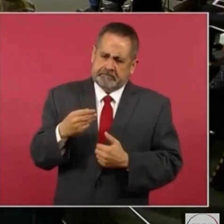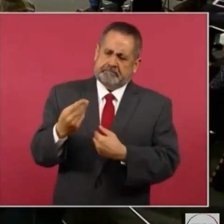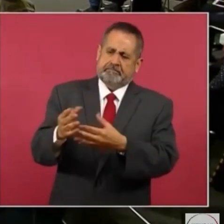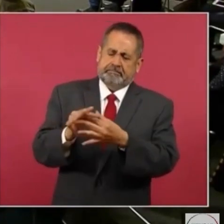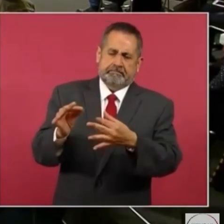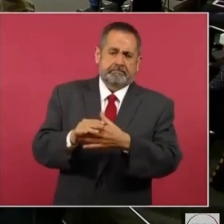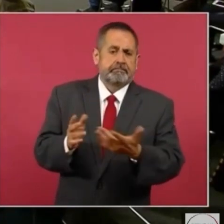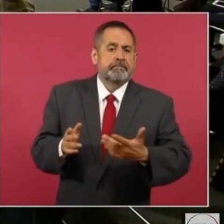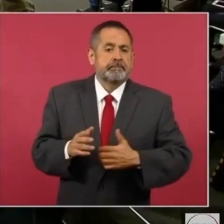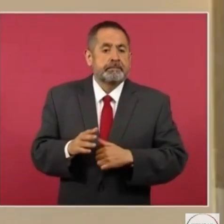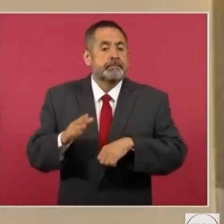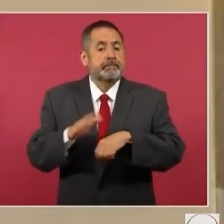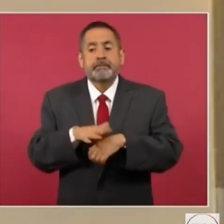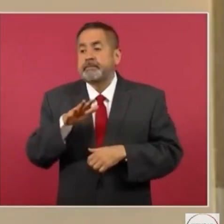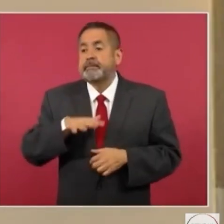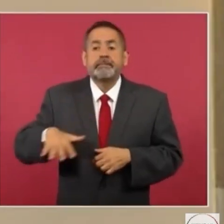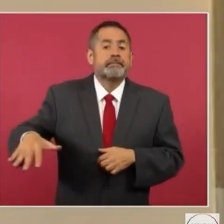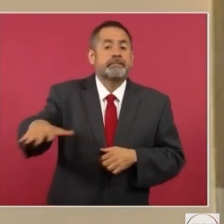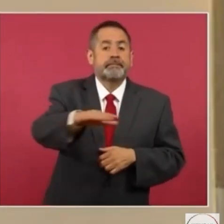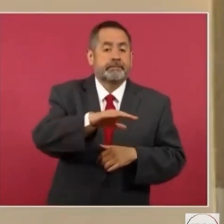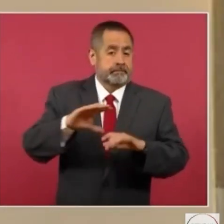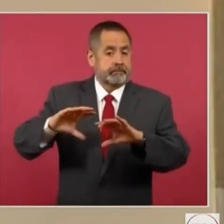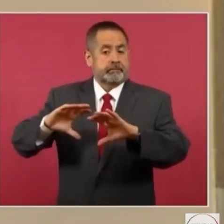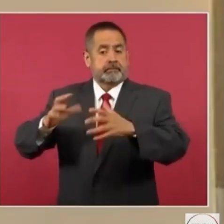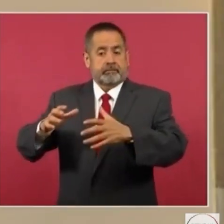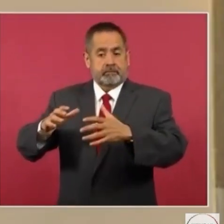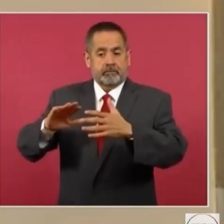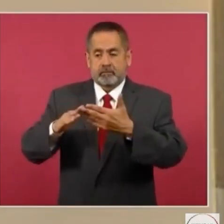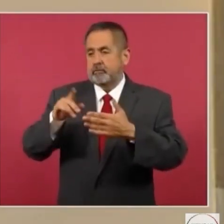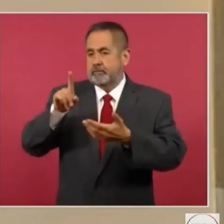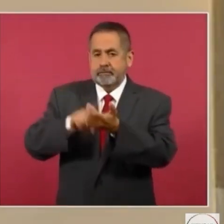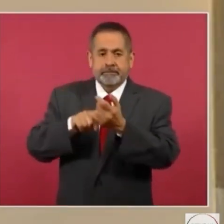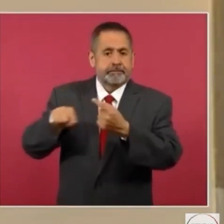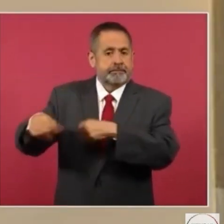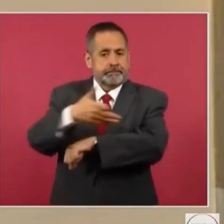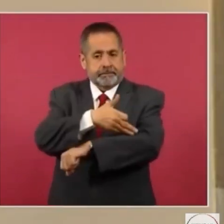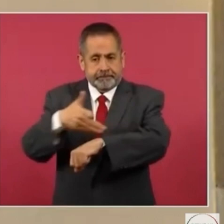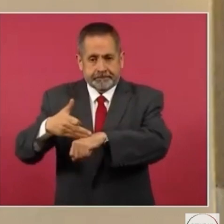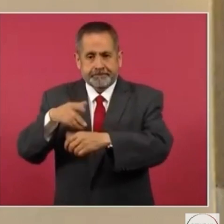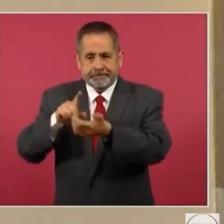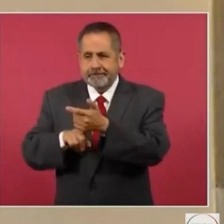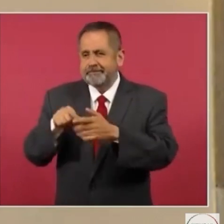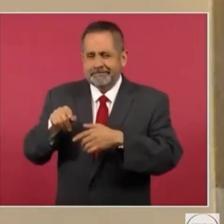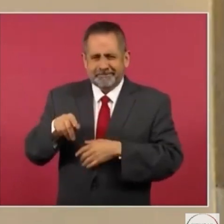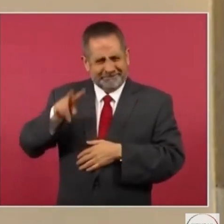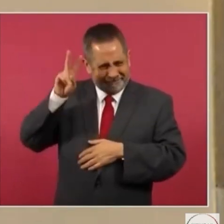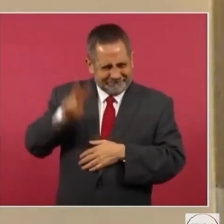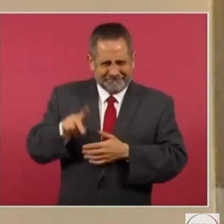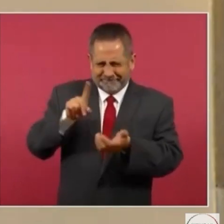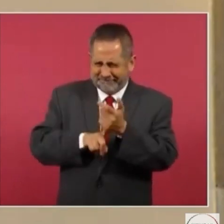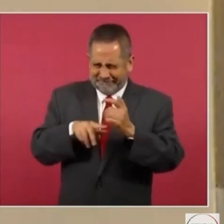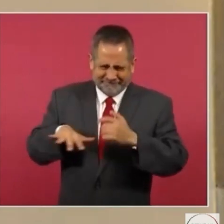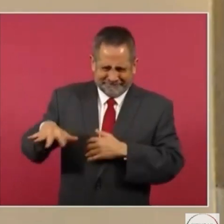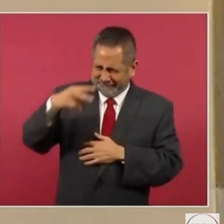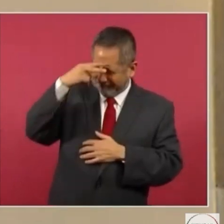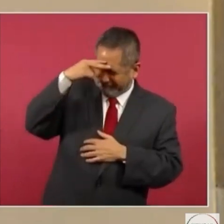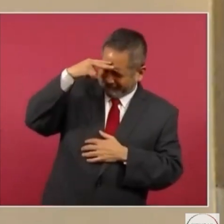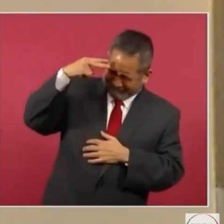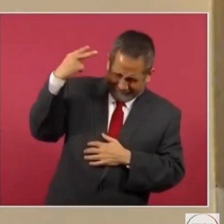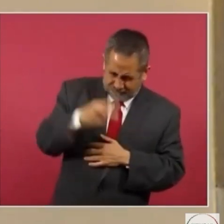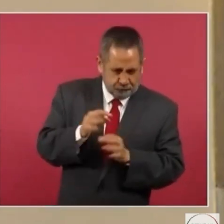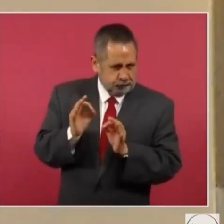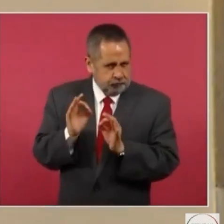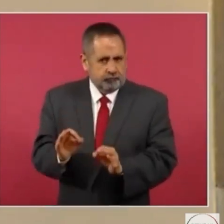porque abajo, en las comunidades, en las familias, en el México profundo, hay